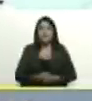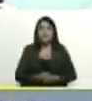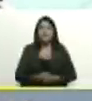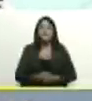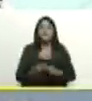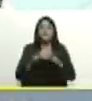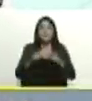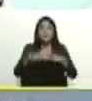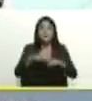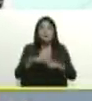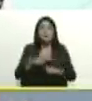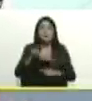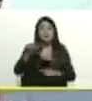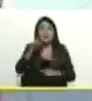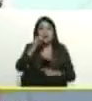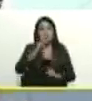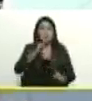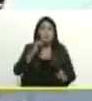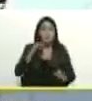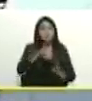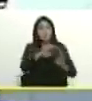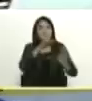salió a amenazar a Venezuela.